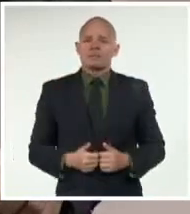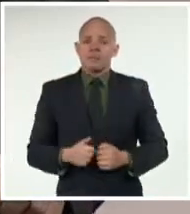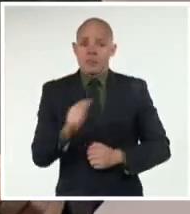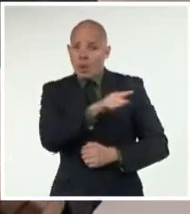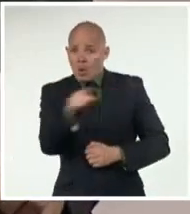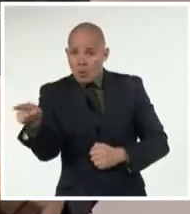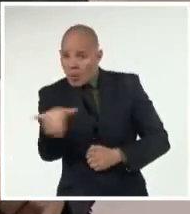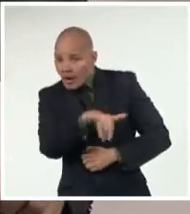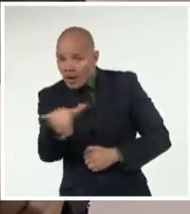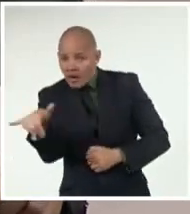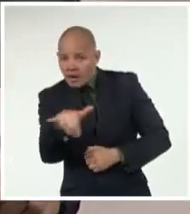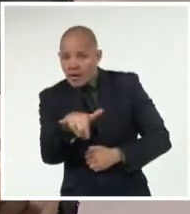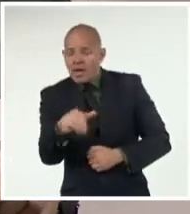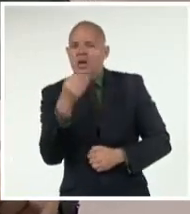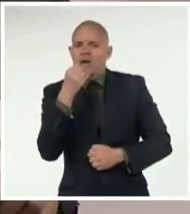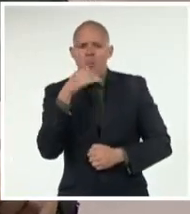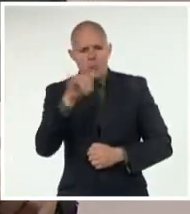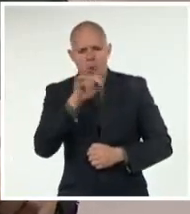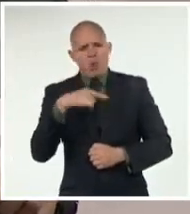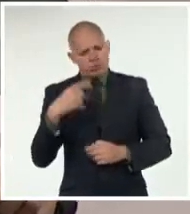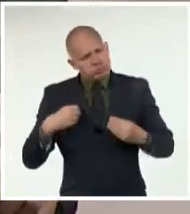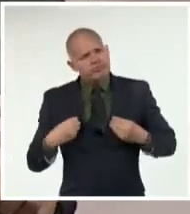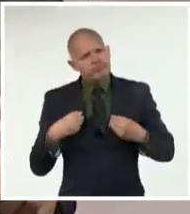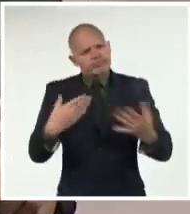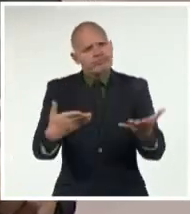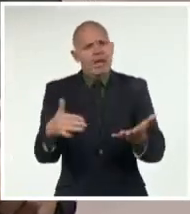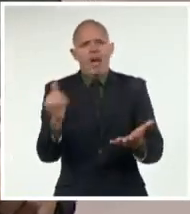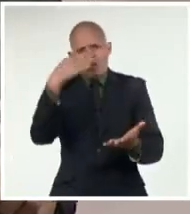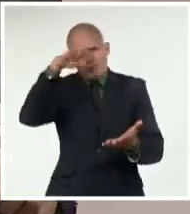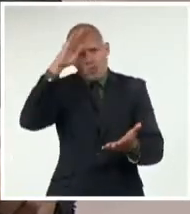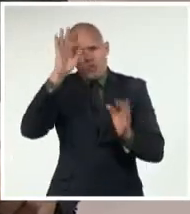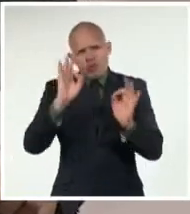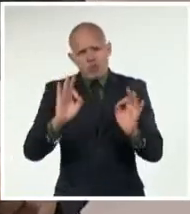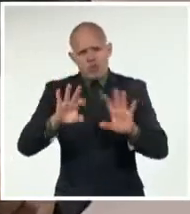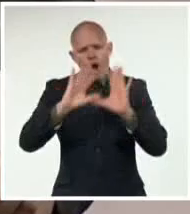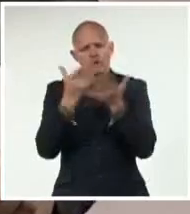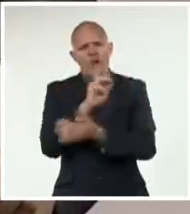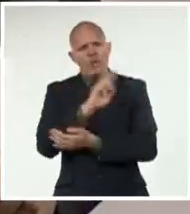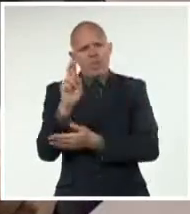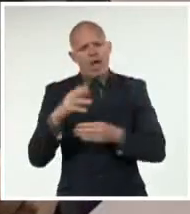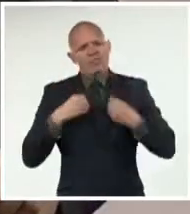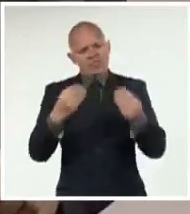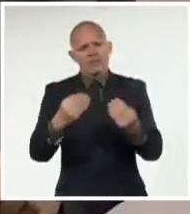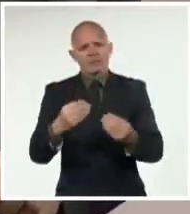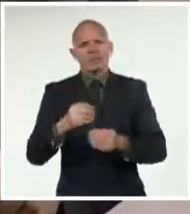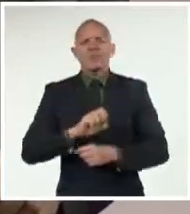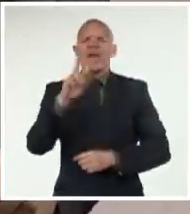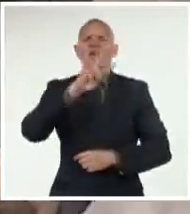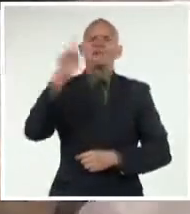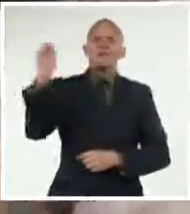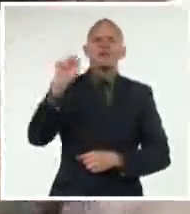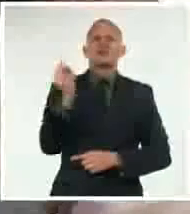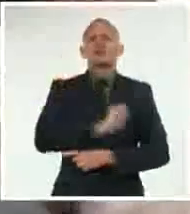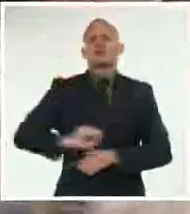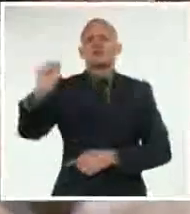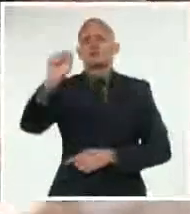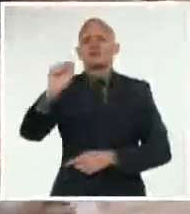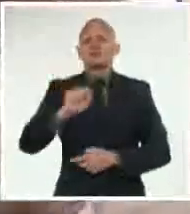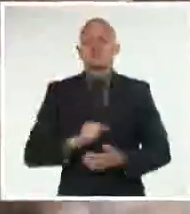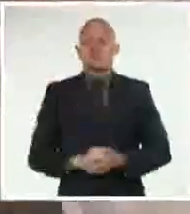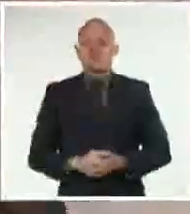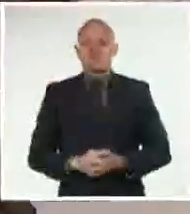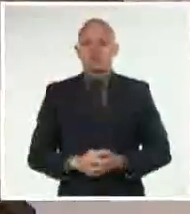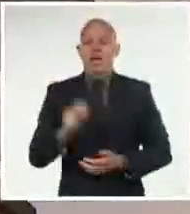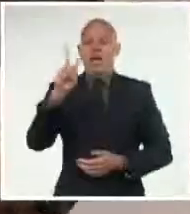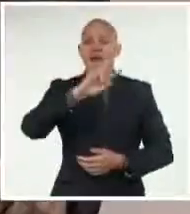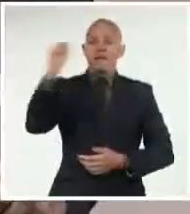Ustedes también podrán siempre contar con Cuba y con su revolución. ¡Viva el socialismo! ¡Viva!